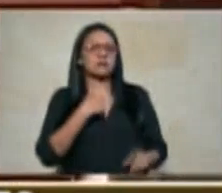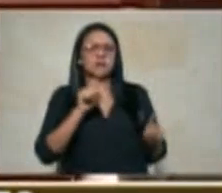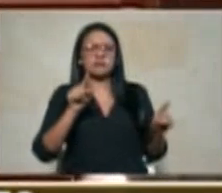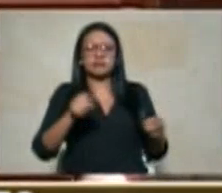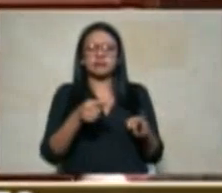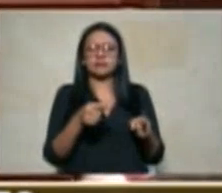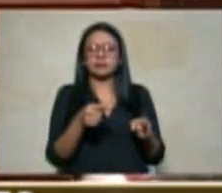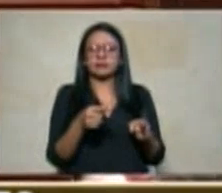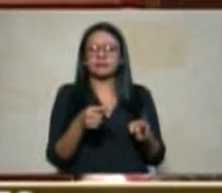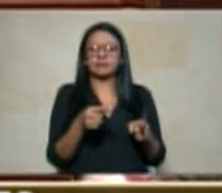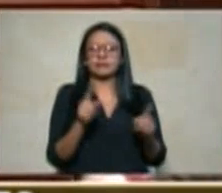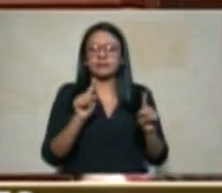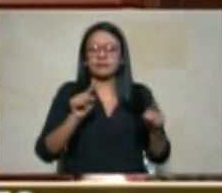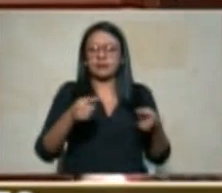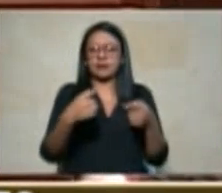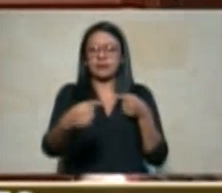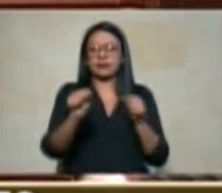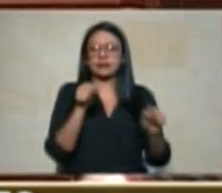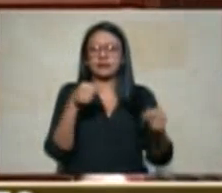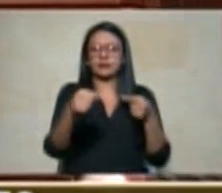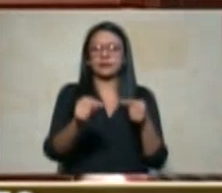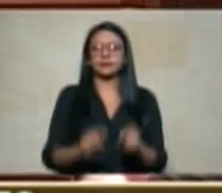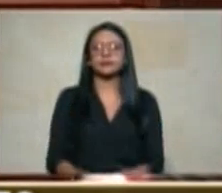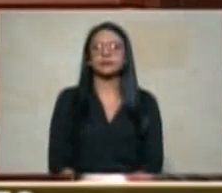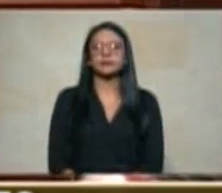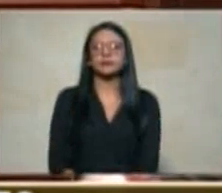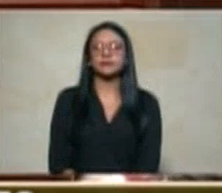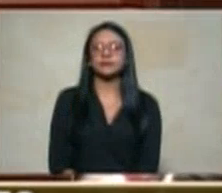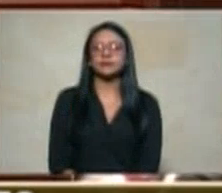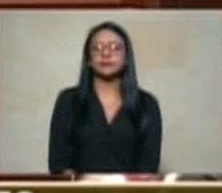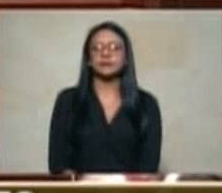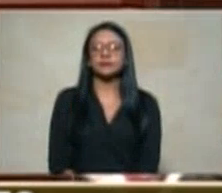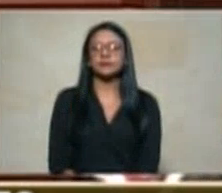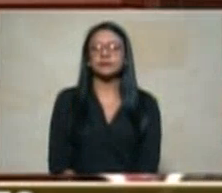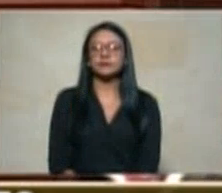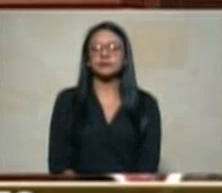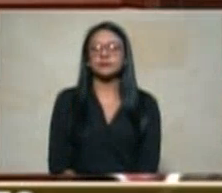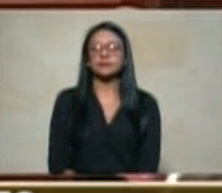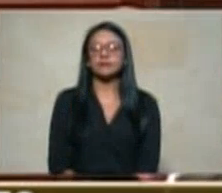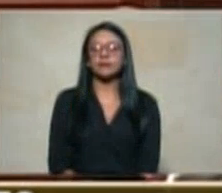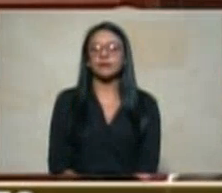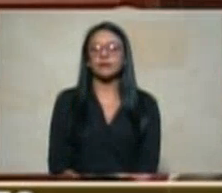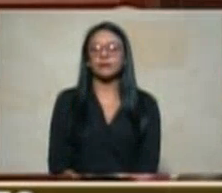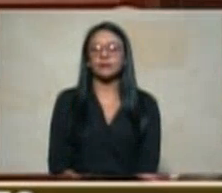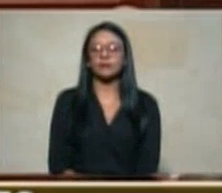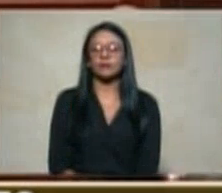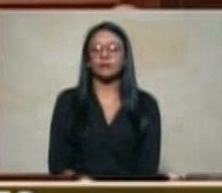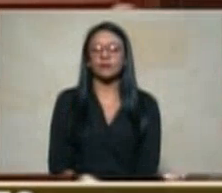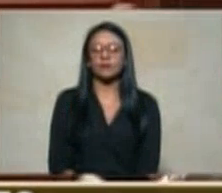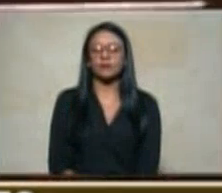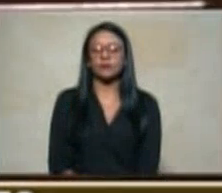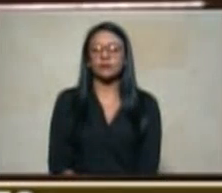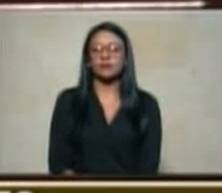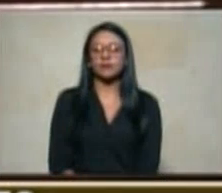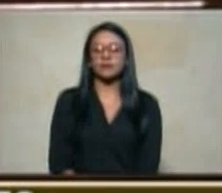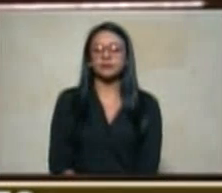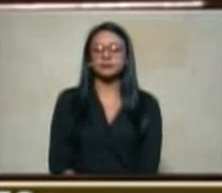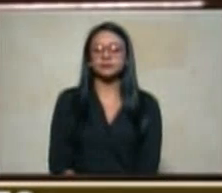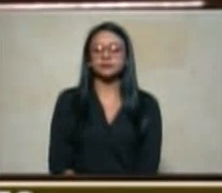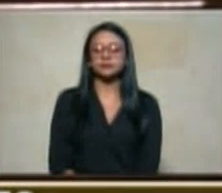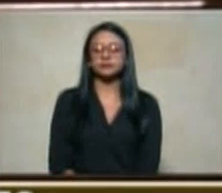representante. En primer lugar, Yo creo que es importante hacer una aclaración.